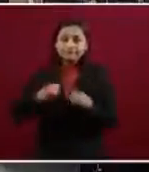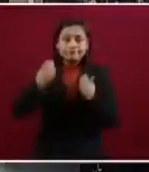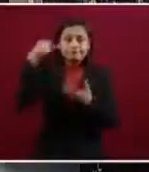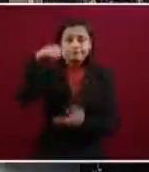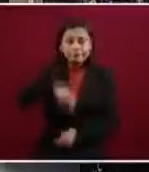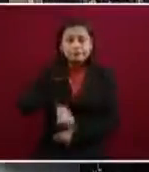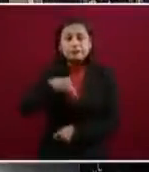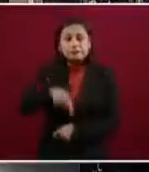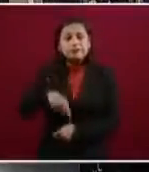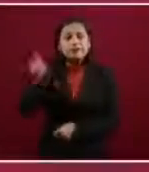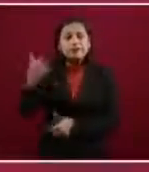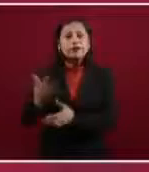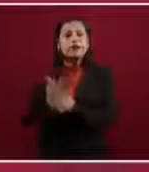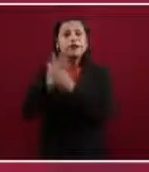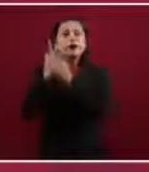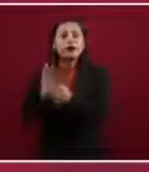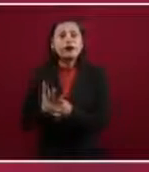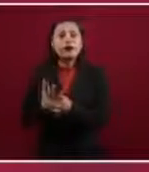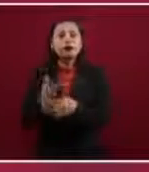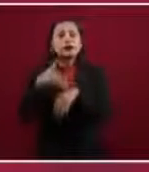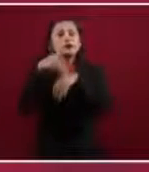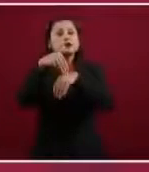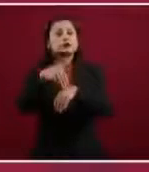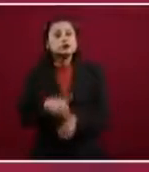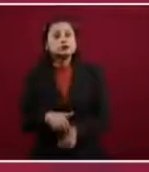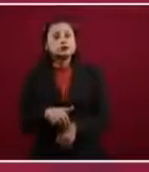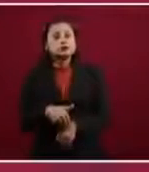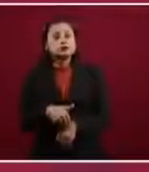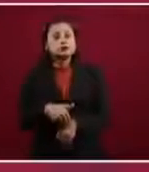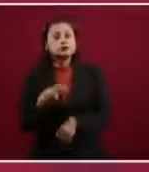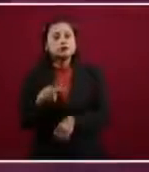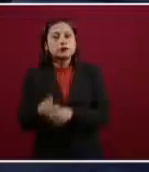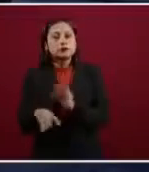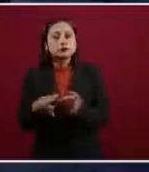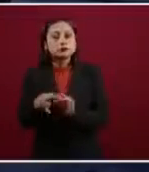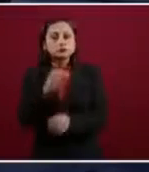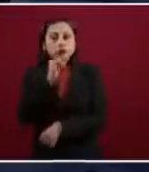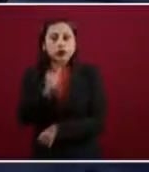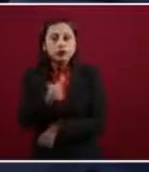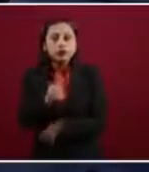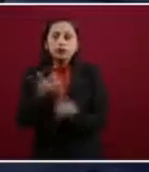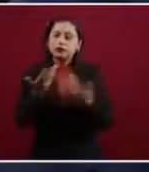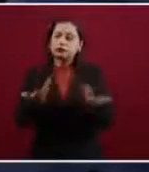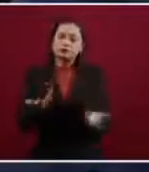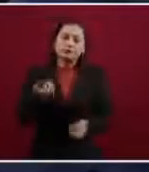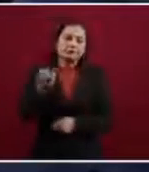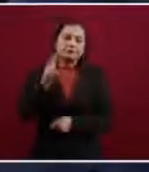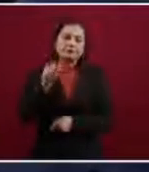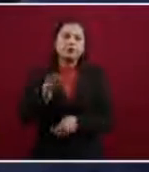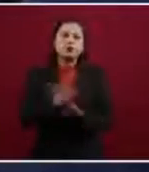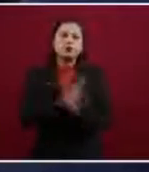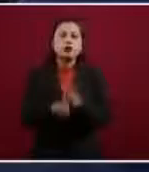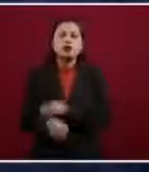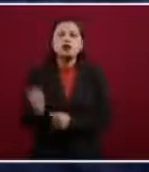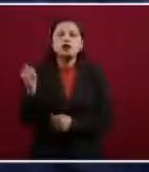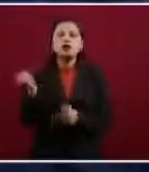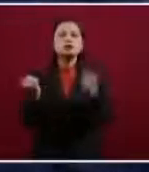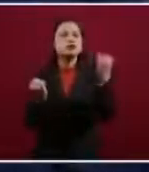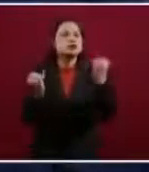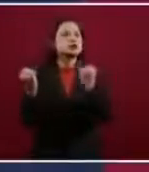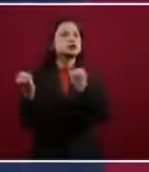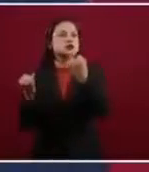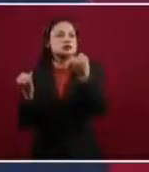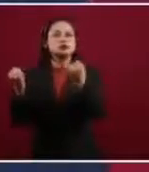pero no se cumple. sea, sí, y